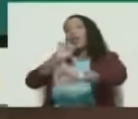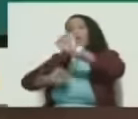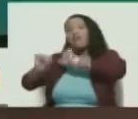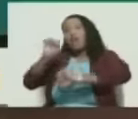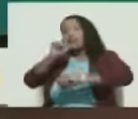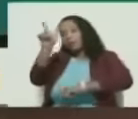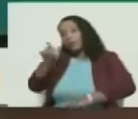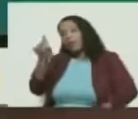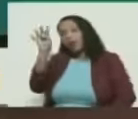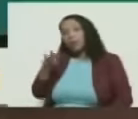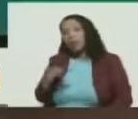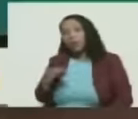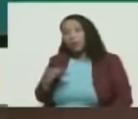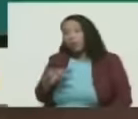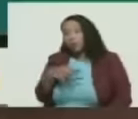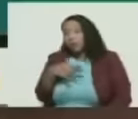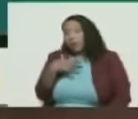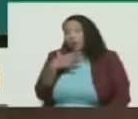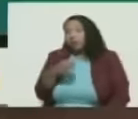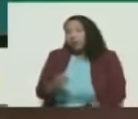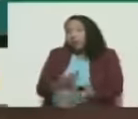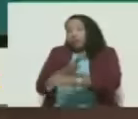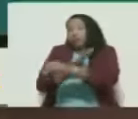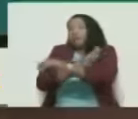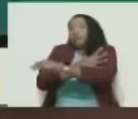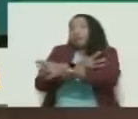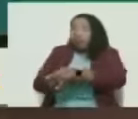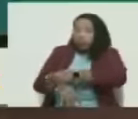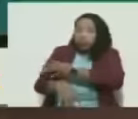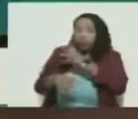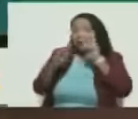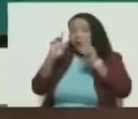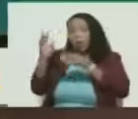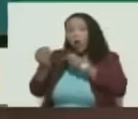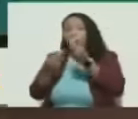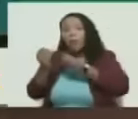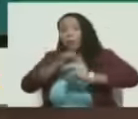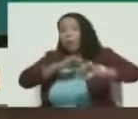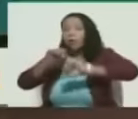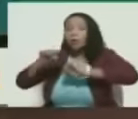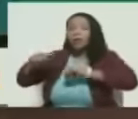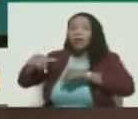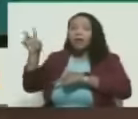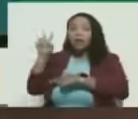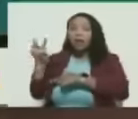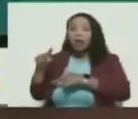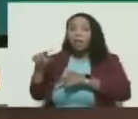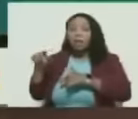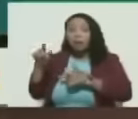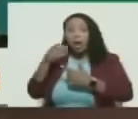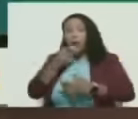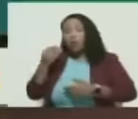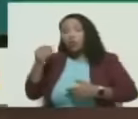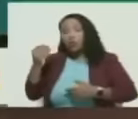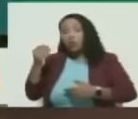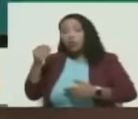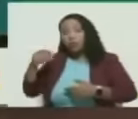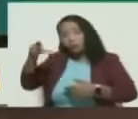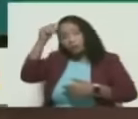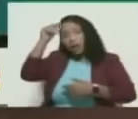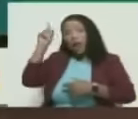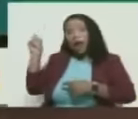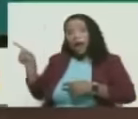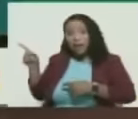del Esequibo es abrumador. Bueno, Génesis, aparte de ser líder de la juventud, es maestra. Yo quisiera que ella